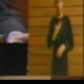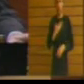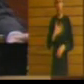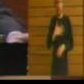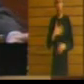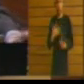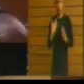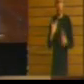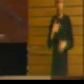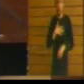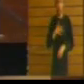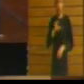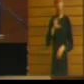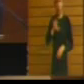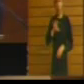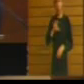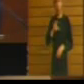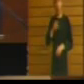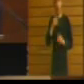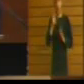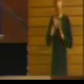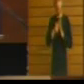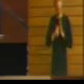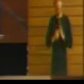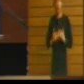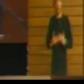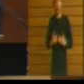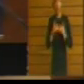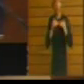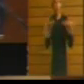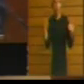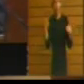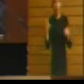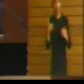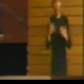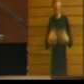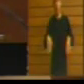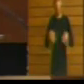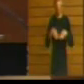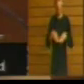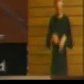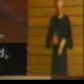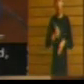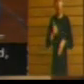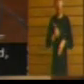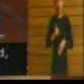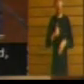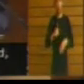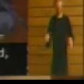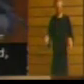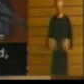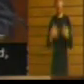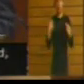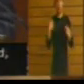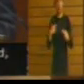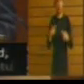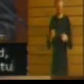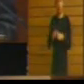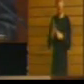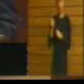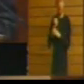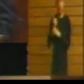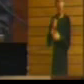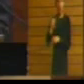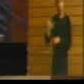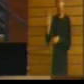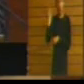comunidad y que han atentado contra los principios de equidad, contra los principios de igualdad de oportunidades, que han menospreciado la